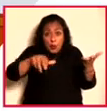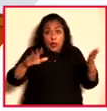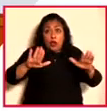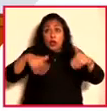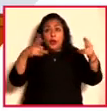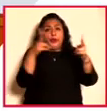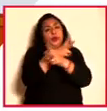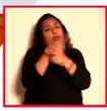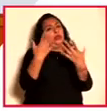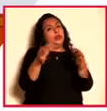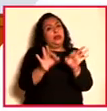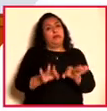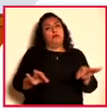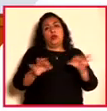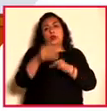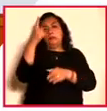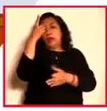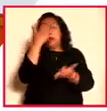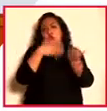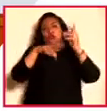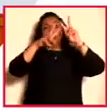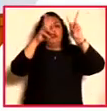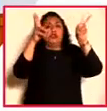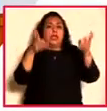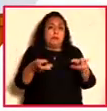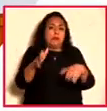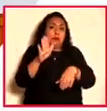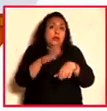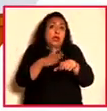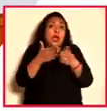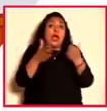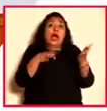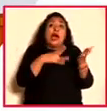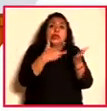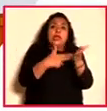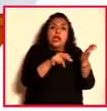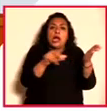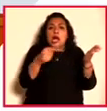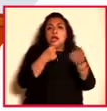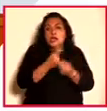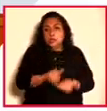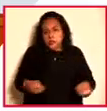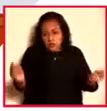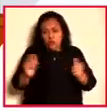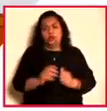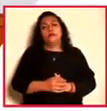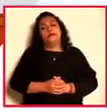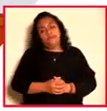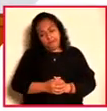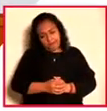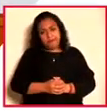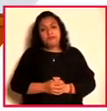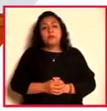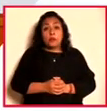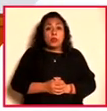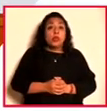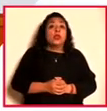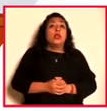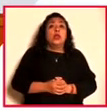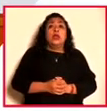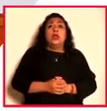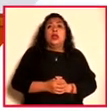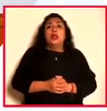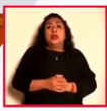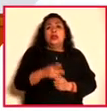también para todos los temas, sobre todo, por ejemplo, que vamos a tener talleres infantiles, ¿no? Entonces, ¿en qué formato viene? No es una